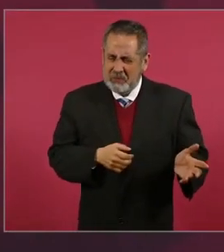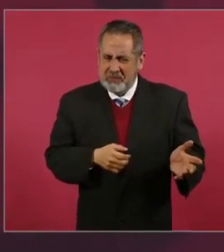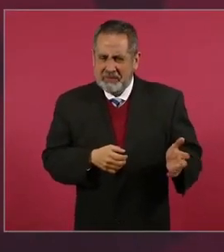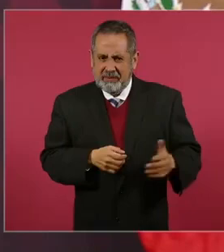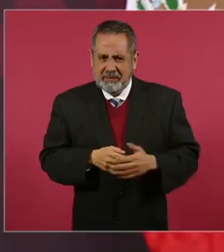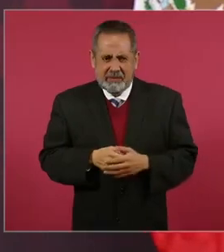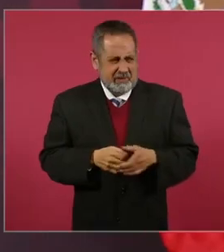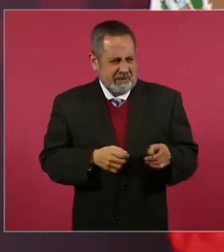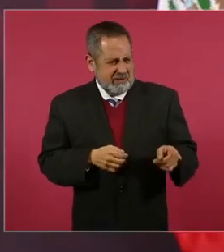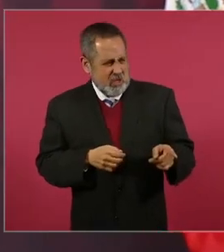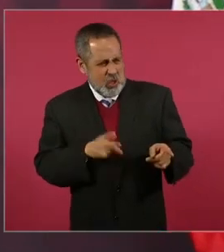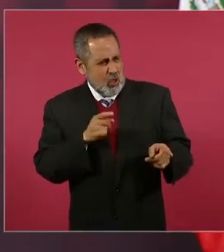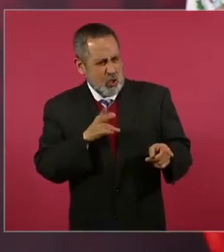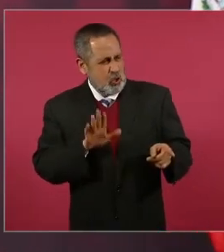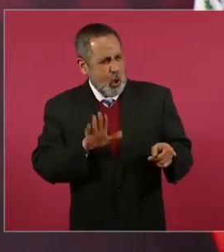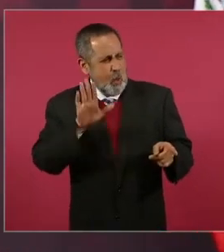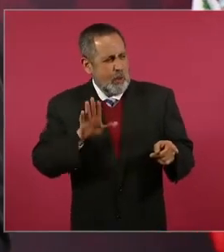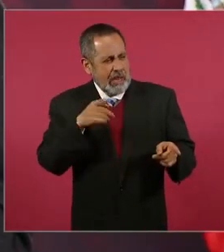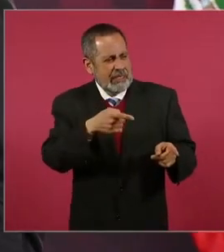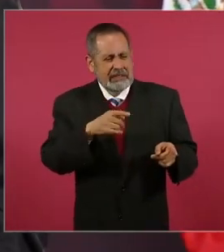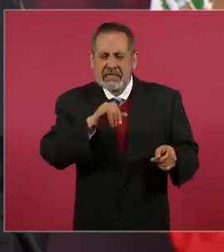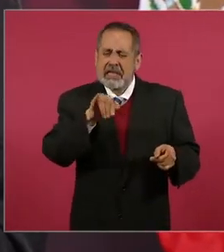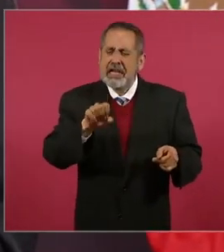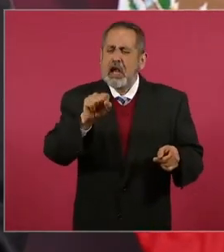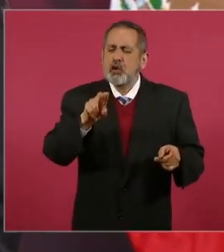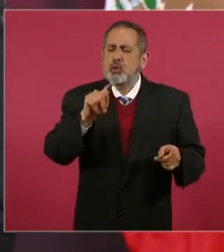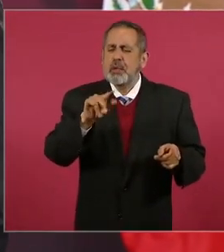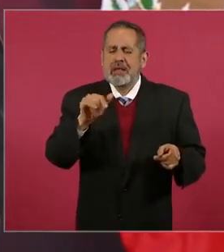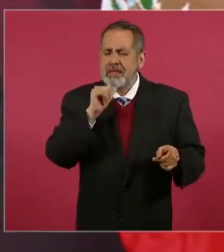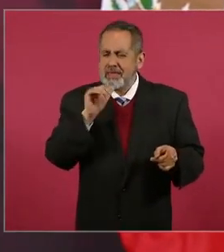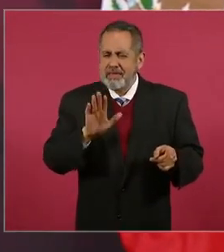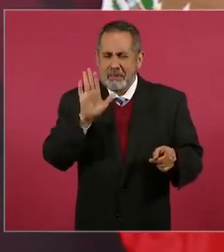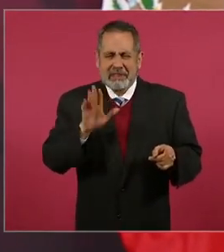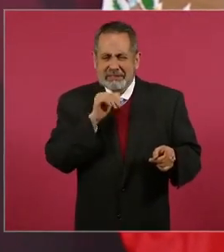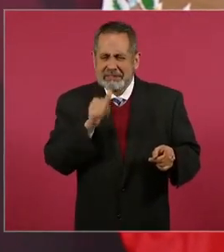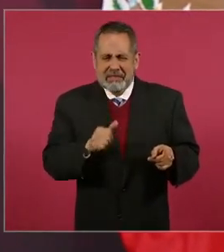ni parecen de la orden jesuita. Bueno,